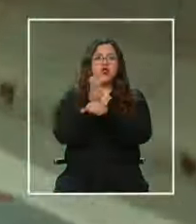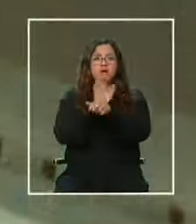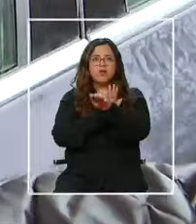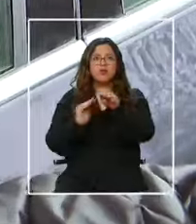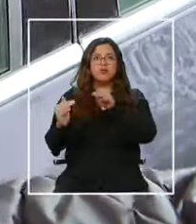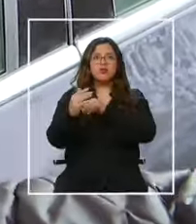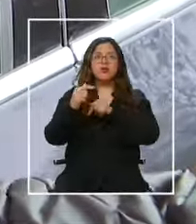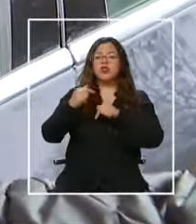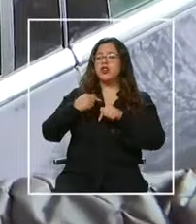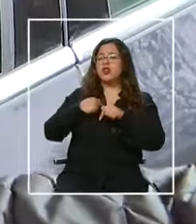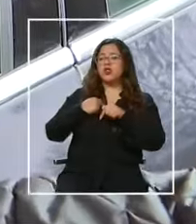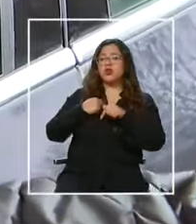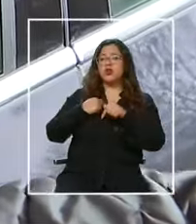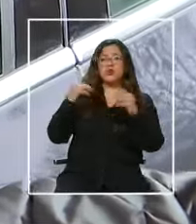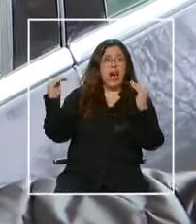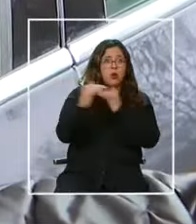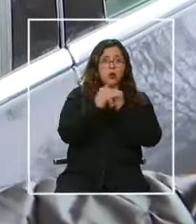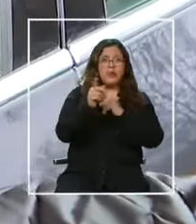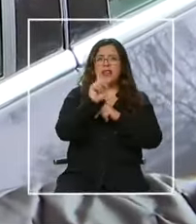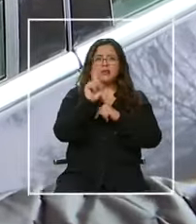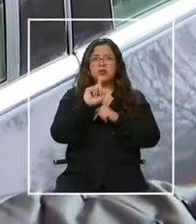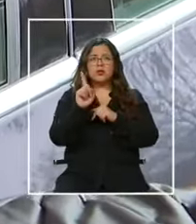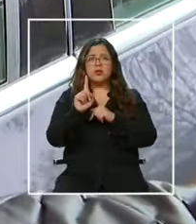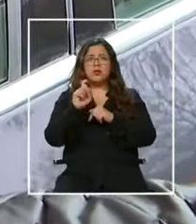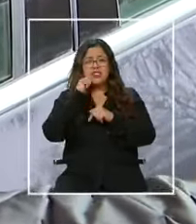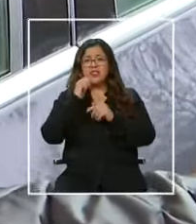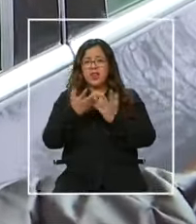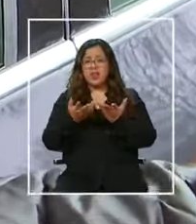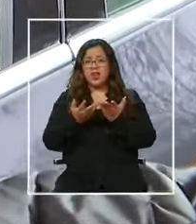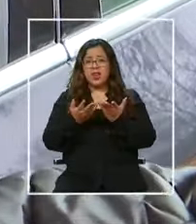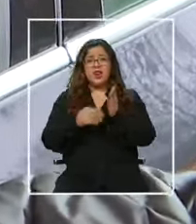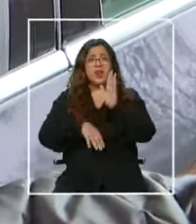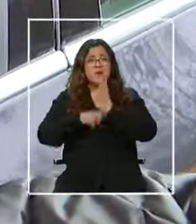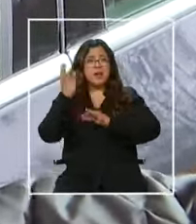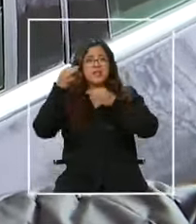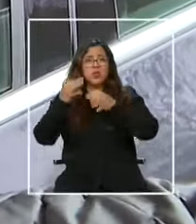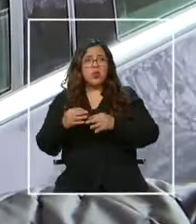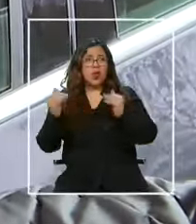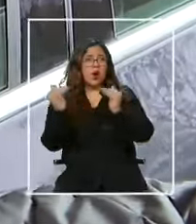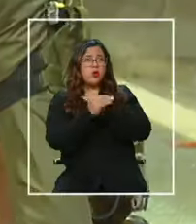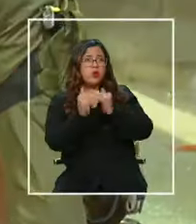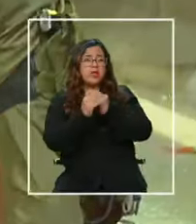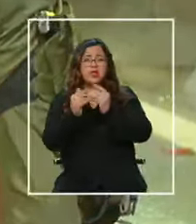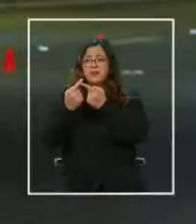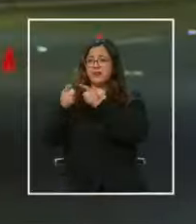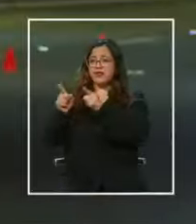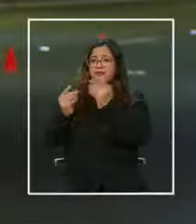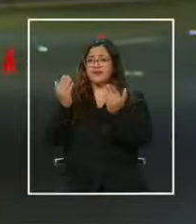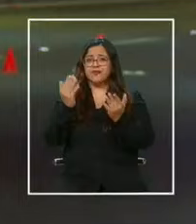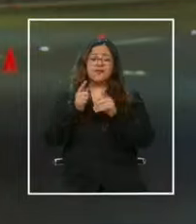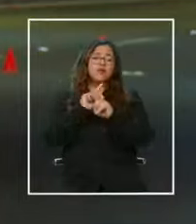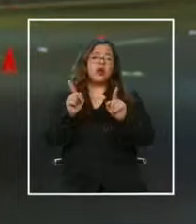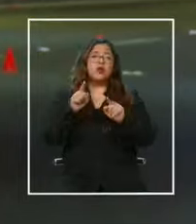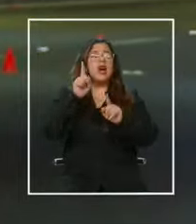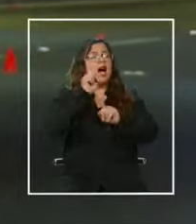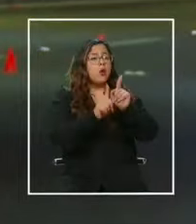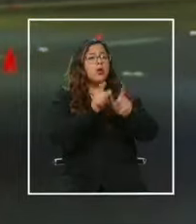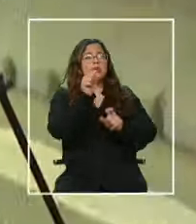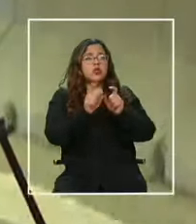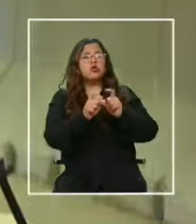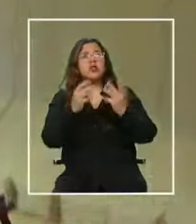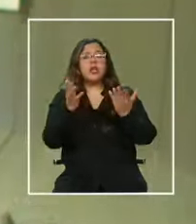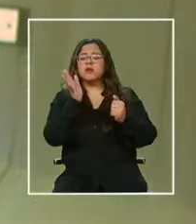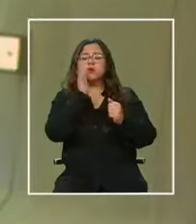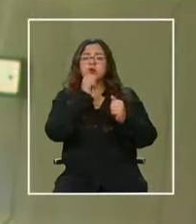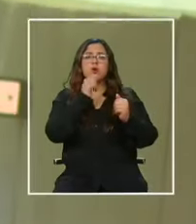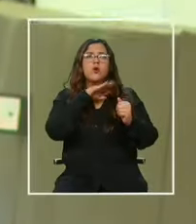ocupo caletera, o sea, no me representa mayor seguridad una autopista que la caletera. Conozco gente que ha dejado de usar las autopistas,